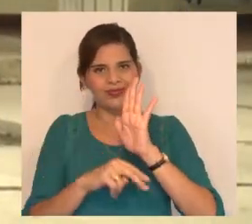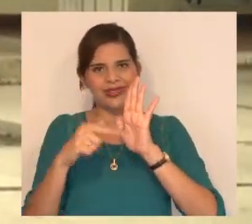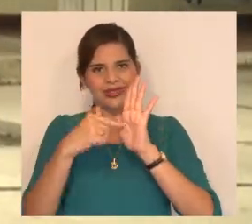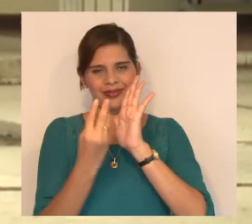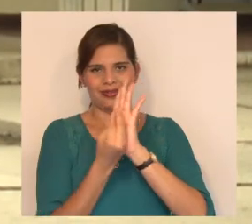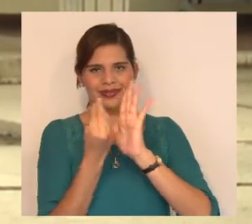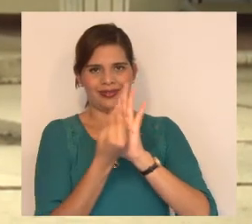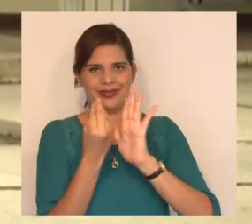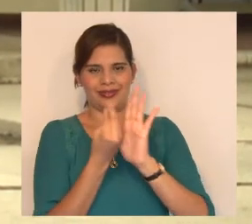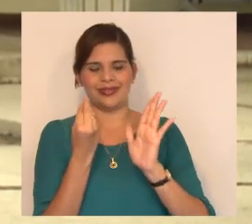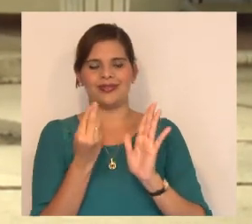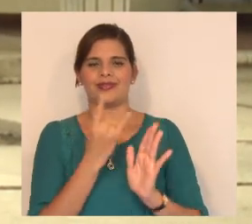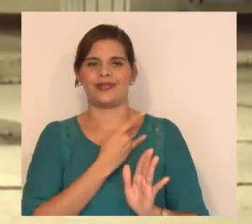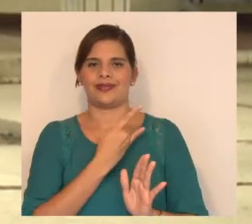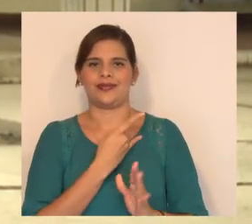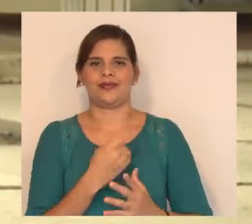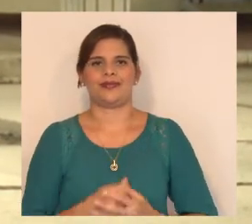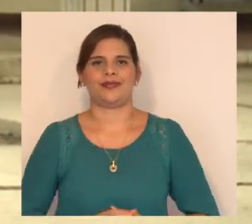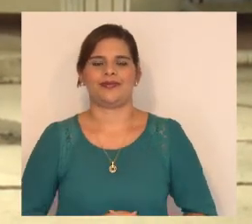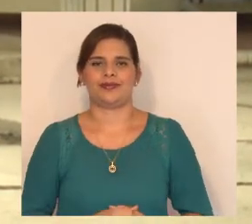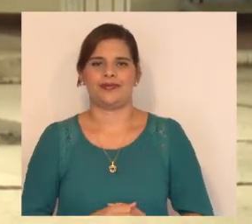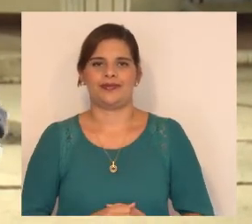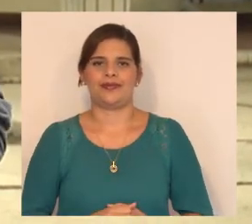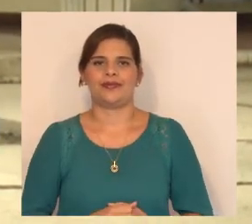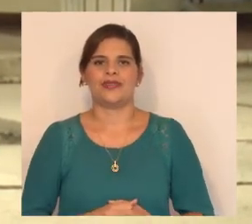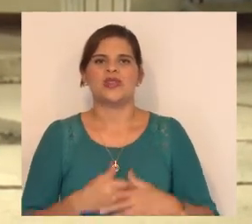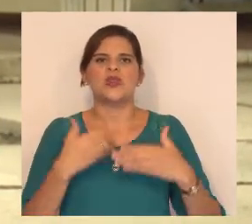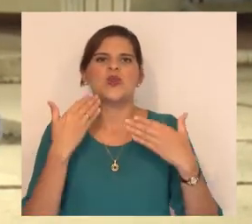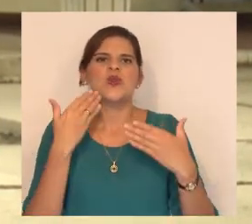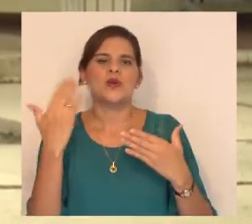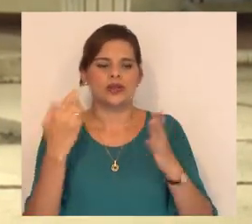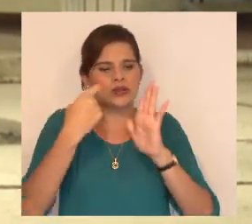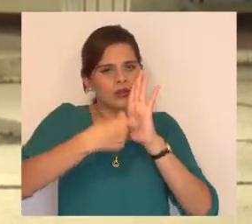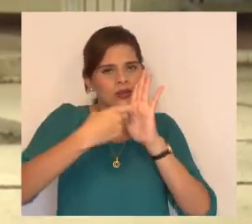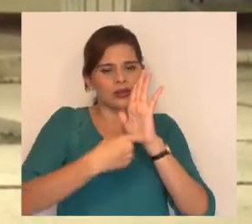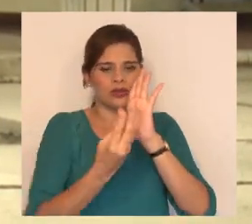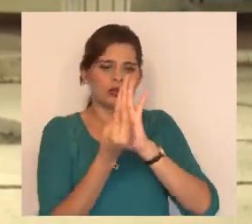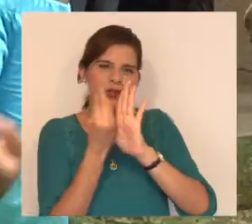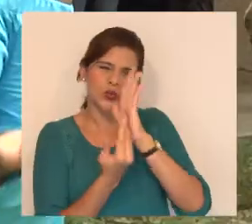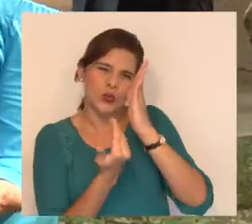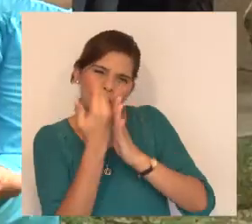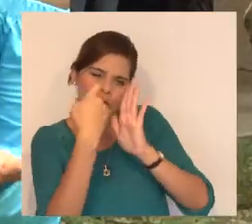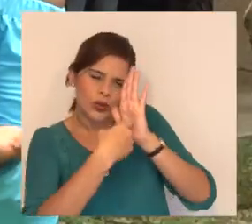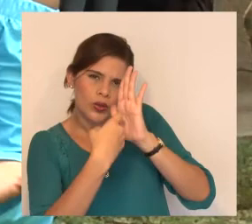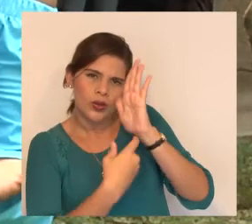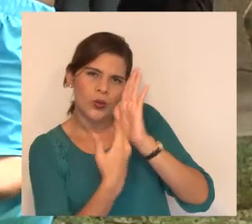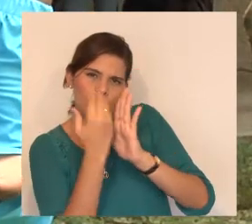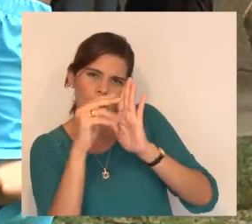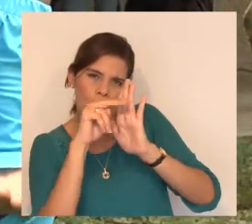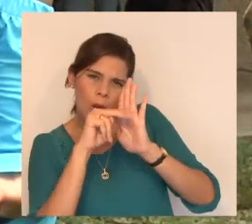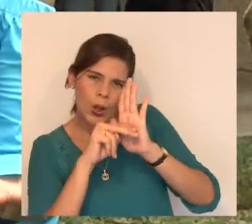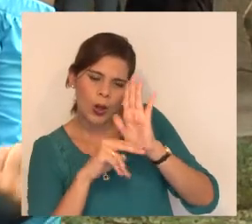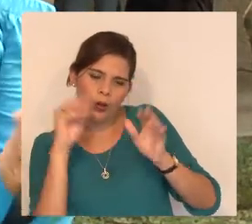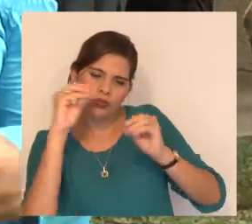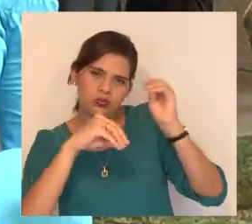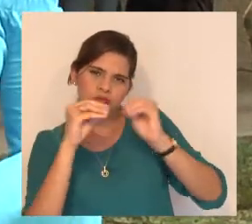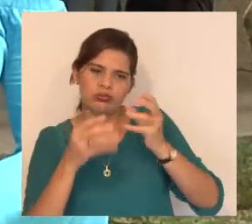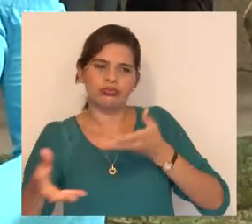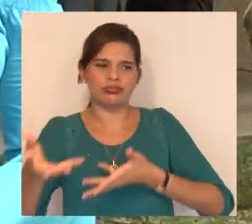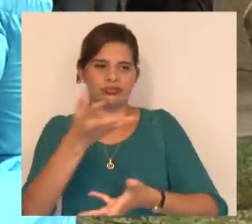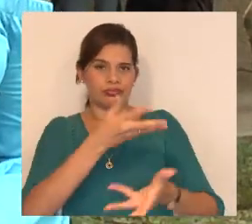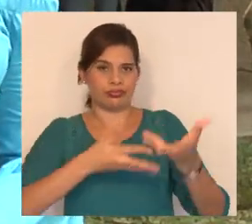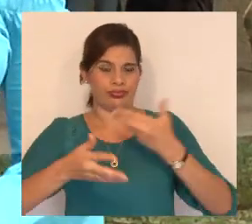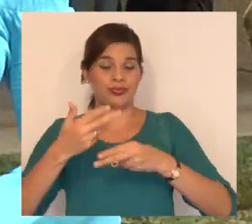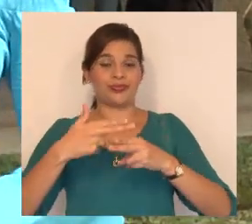el proceso de actualización de las normas y disposiciones consignadas en el reglamento estudiantil. El proceso iniciará con la aplicación de estrategias